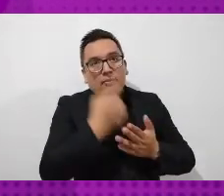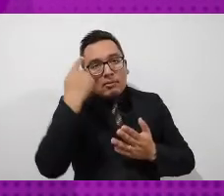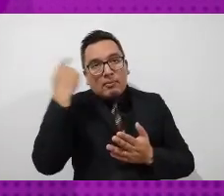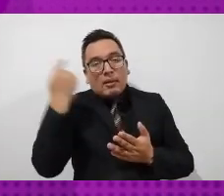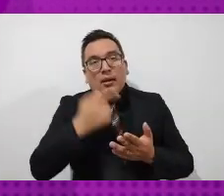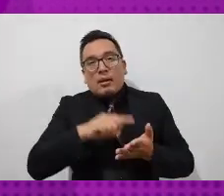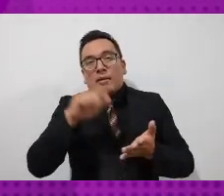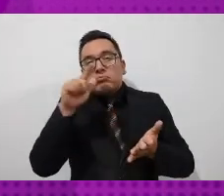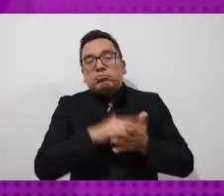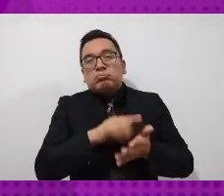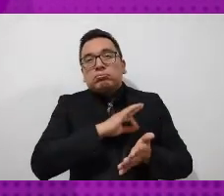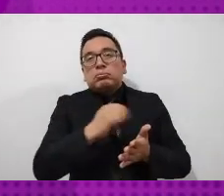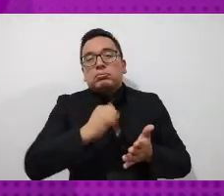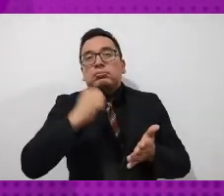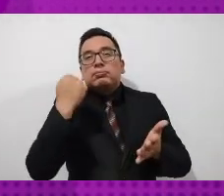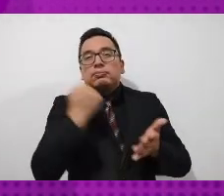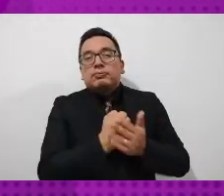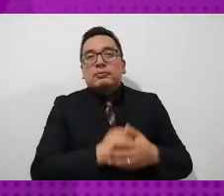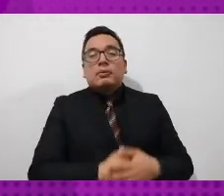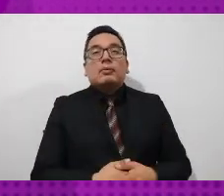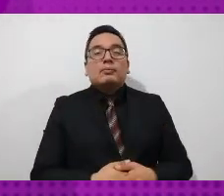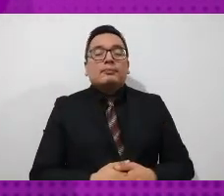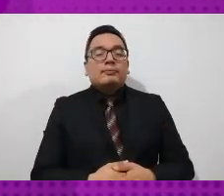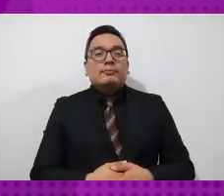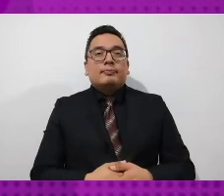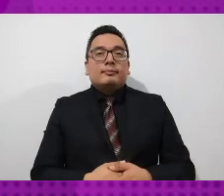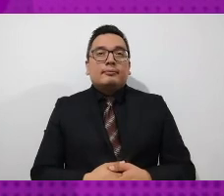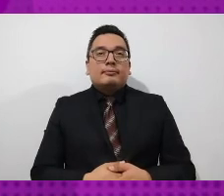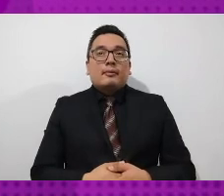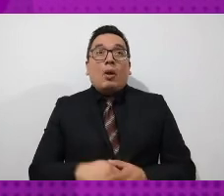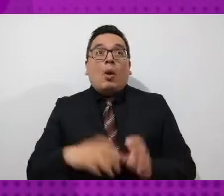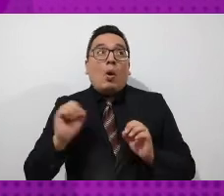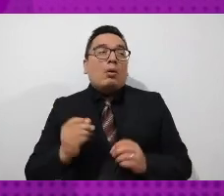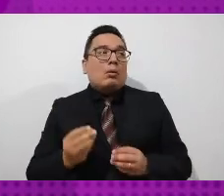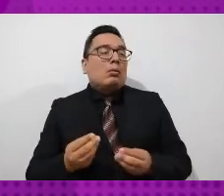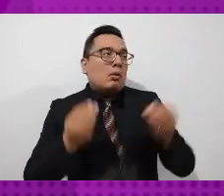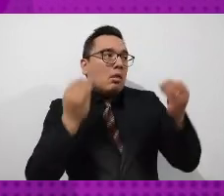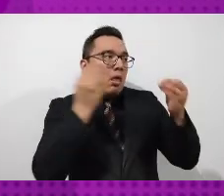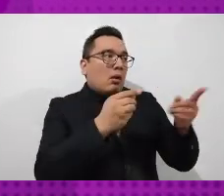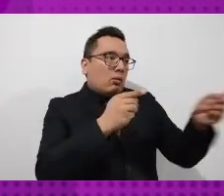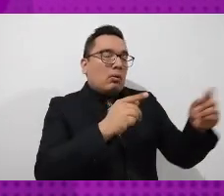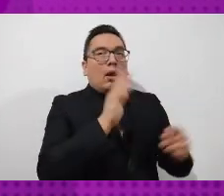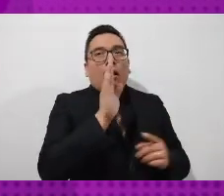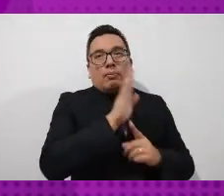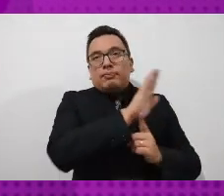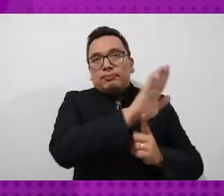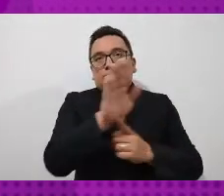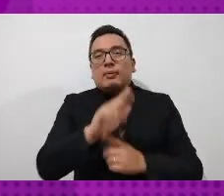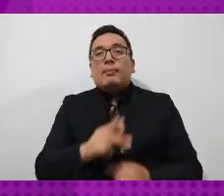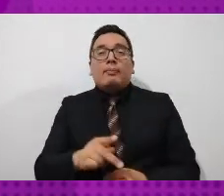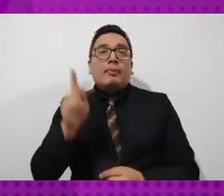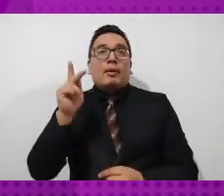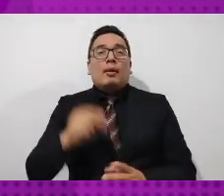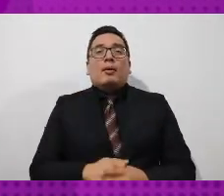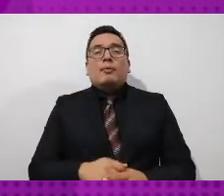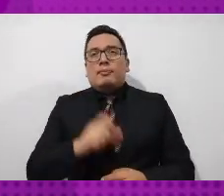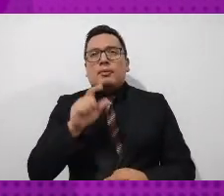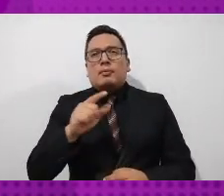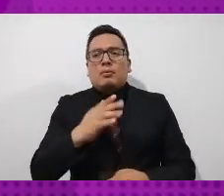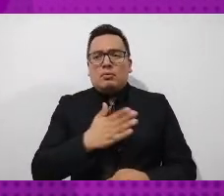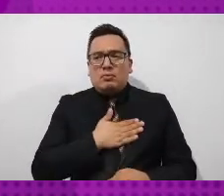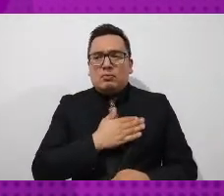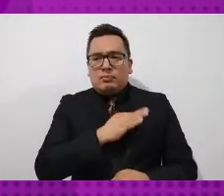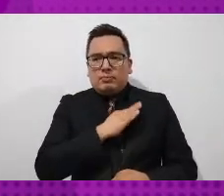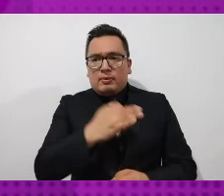llevar iniciativas y que las presenten las y los diputados. Y eso está muy bien. Pero también está bien que